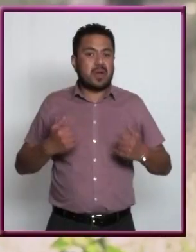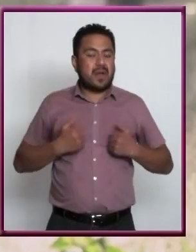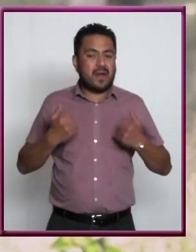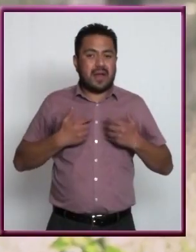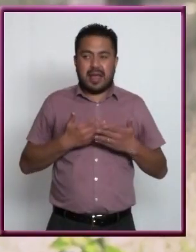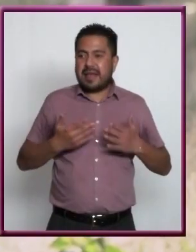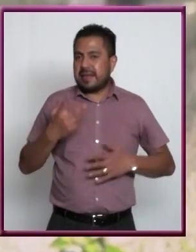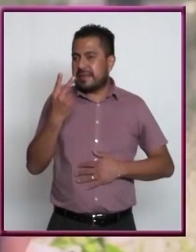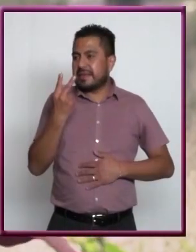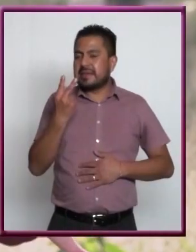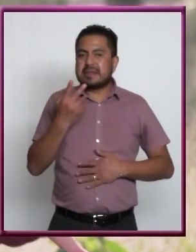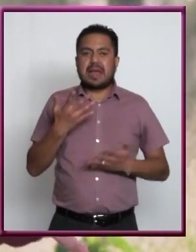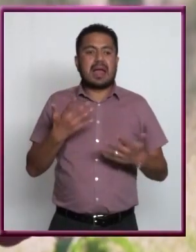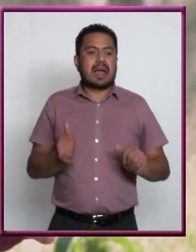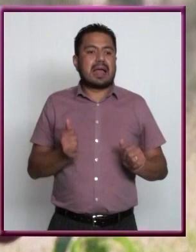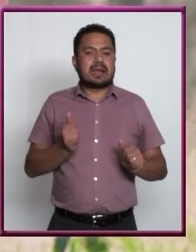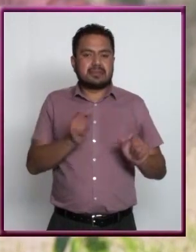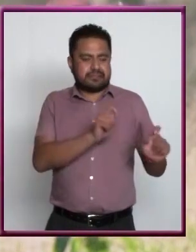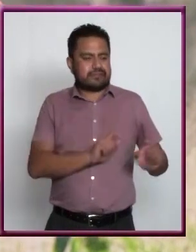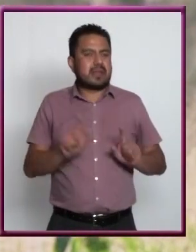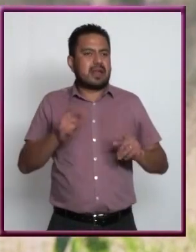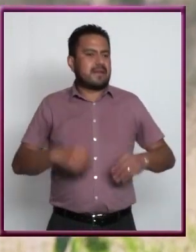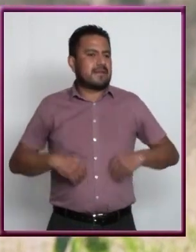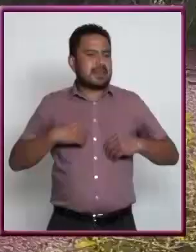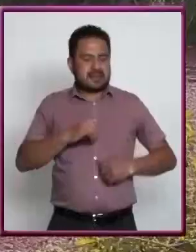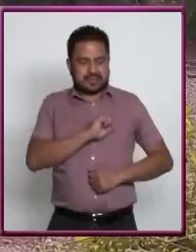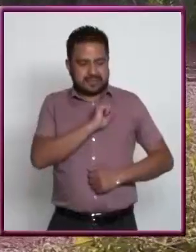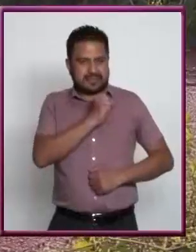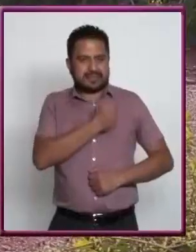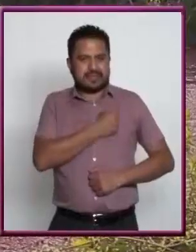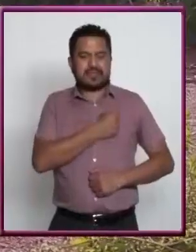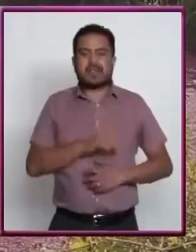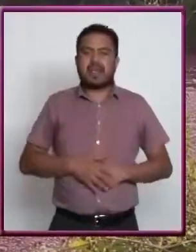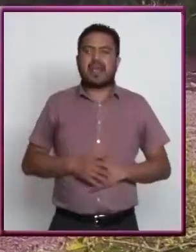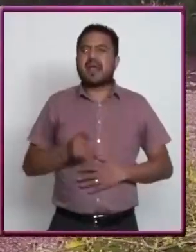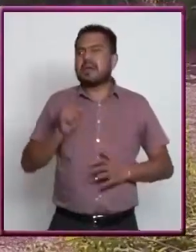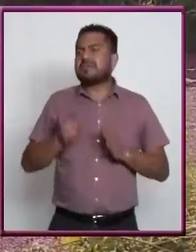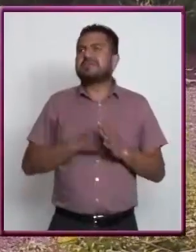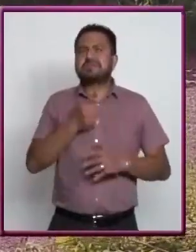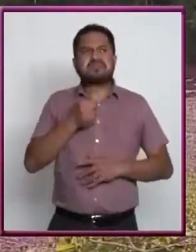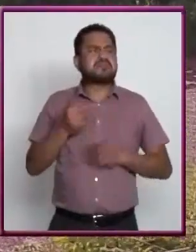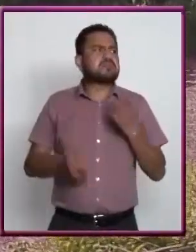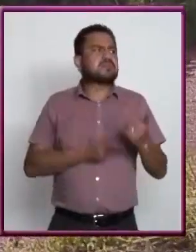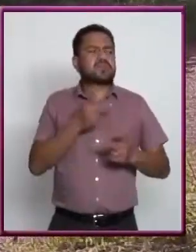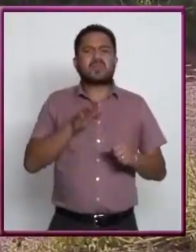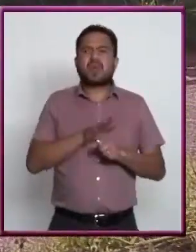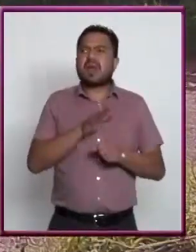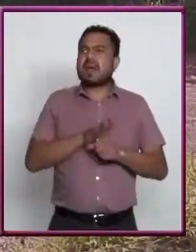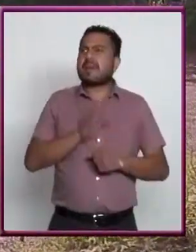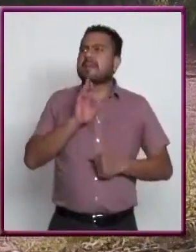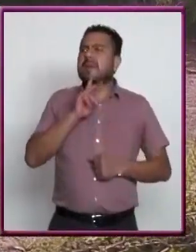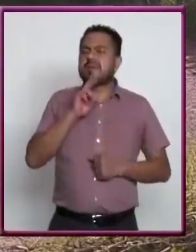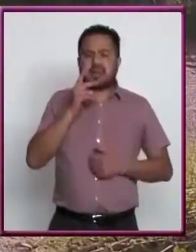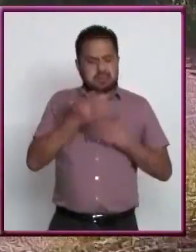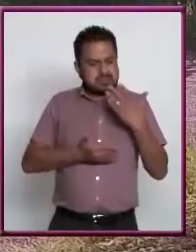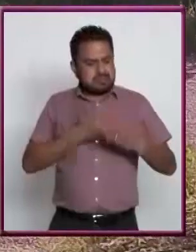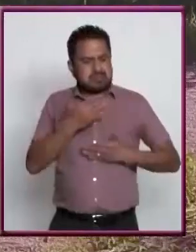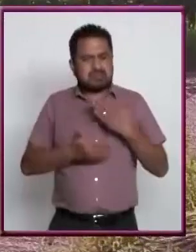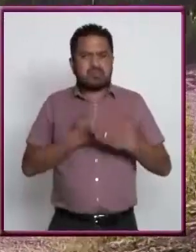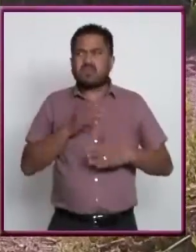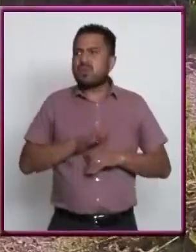Chicos de Jóvenes en TV, ya estamos en el segmento Vida Saludable. ¿Alguna vez se preguntaron cuál es la mejor forma de